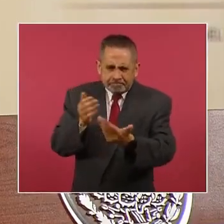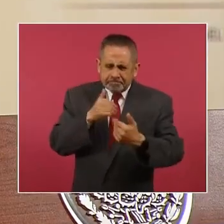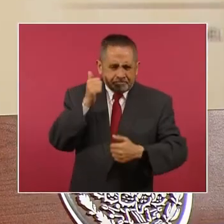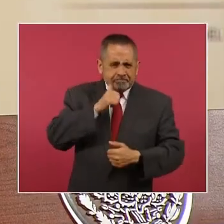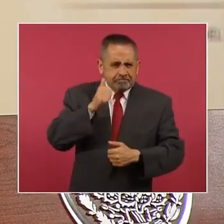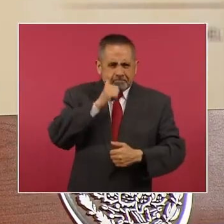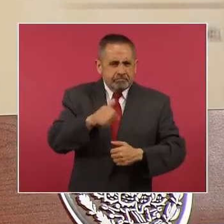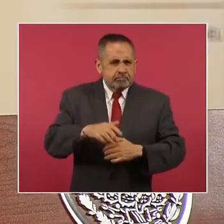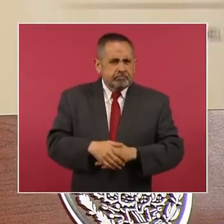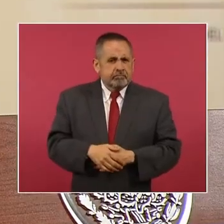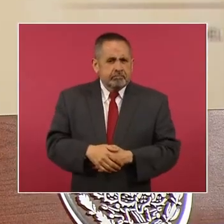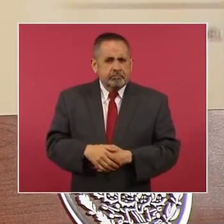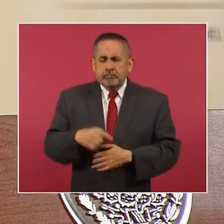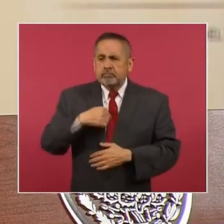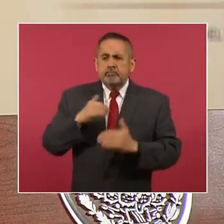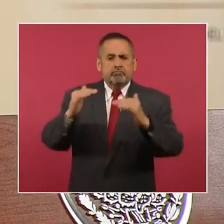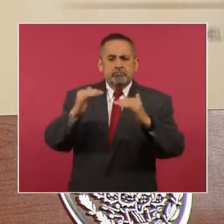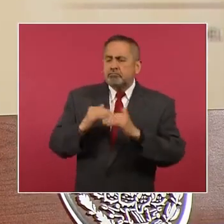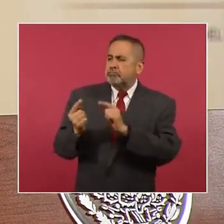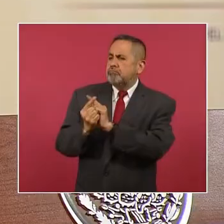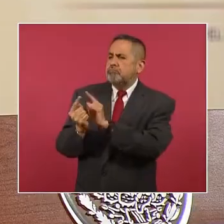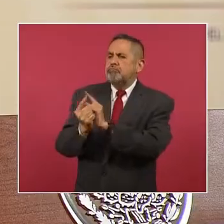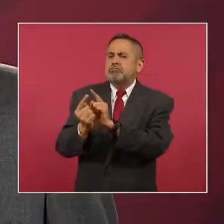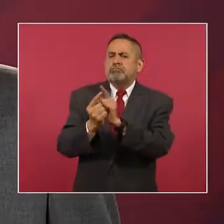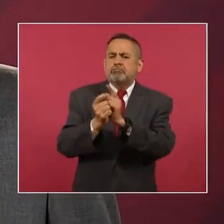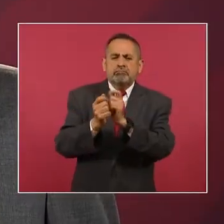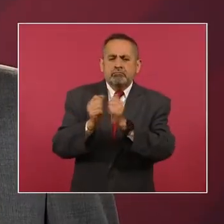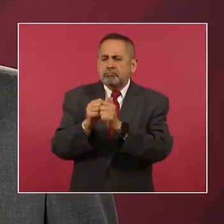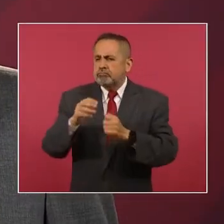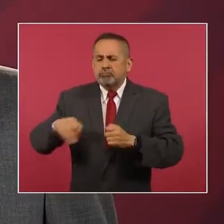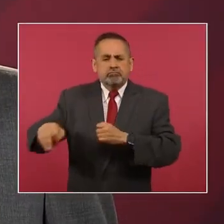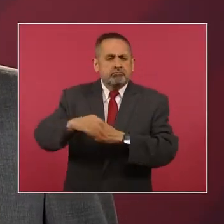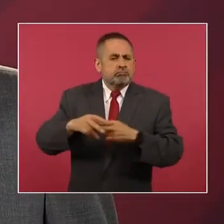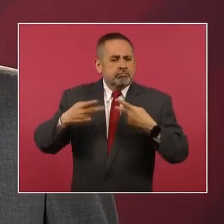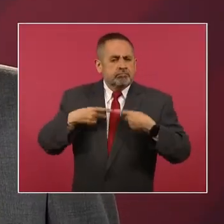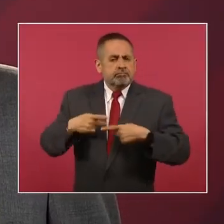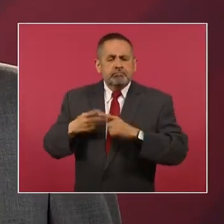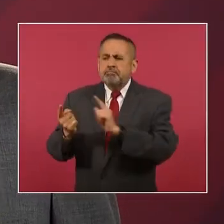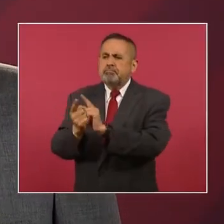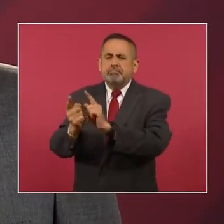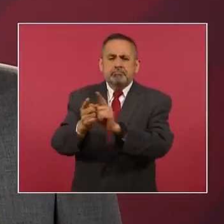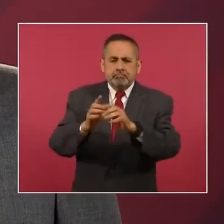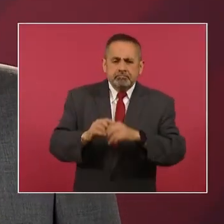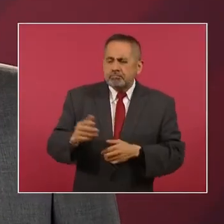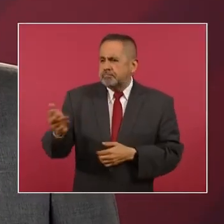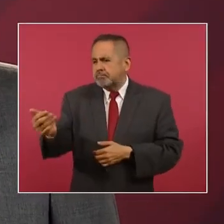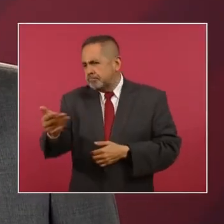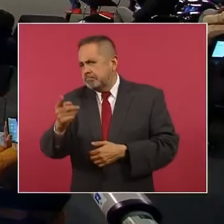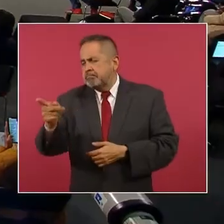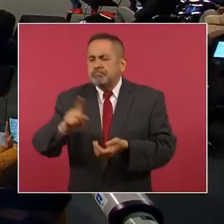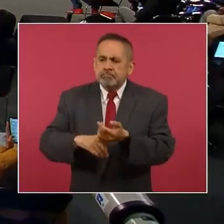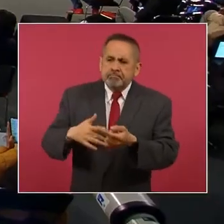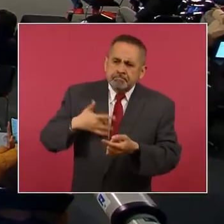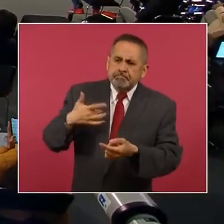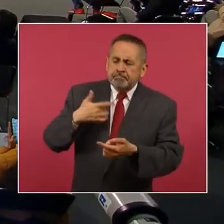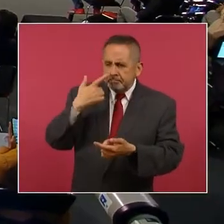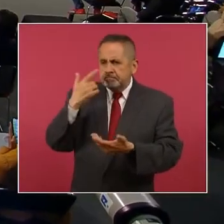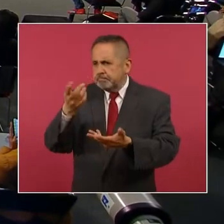Es que yo ando abajo, siempre, a ras de tierra, y recogiendo los sentimientos de la